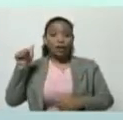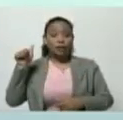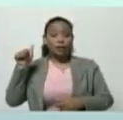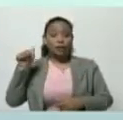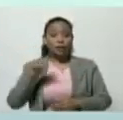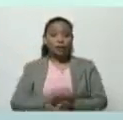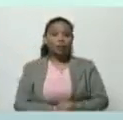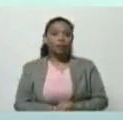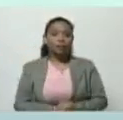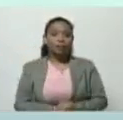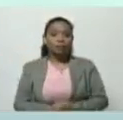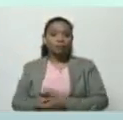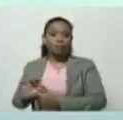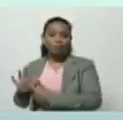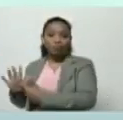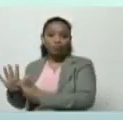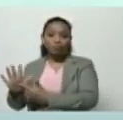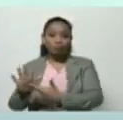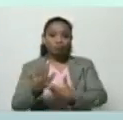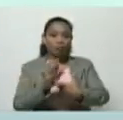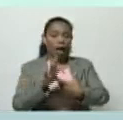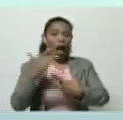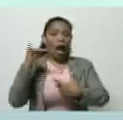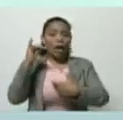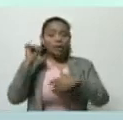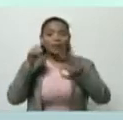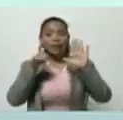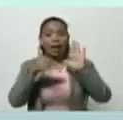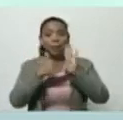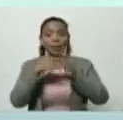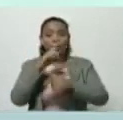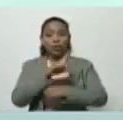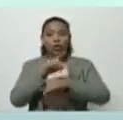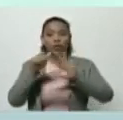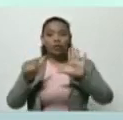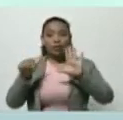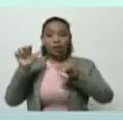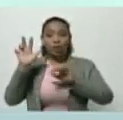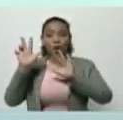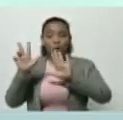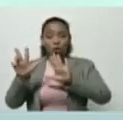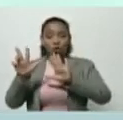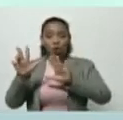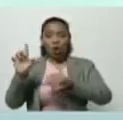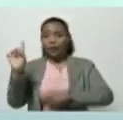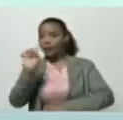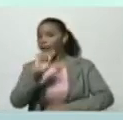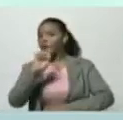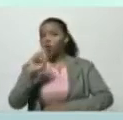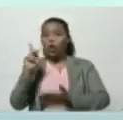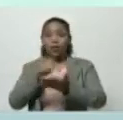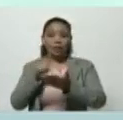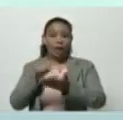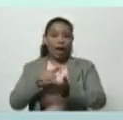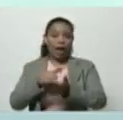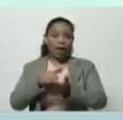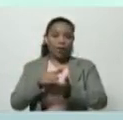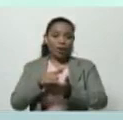de las que nosotros teníamos planteadas, hay 6.168 que no nos ha llegado la